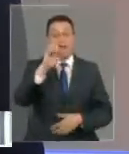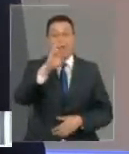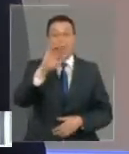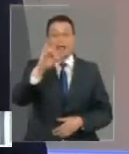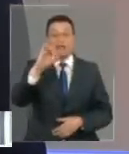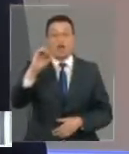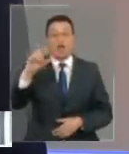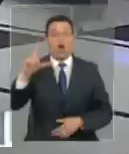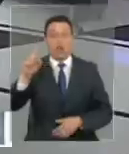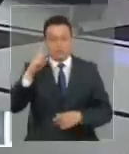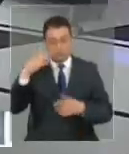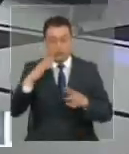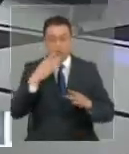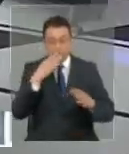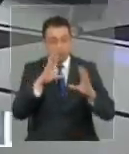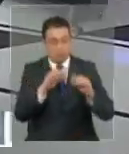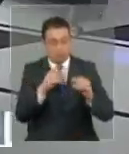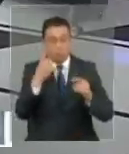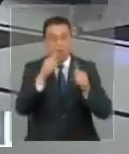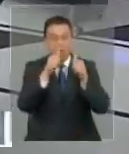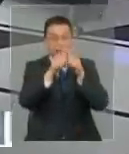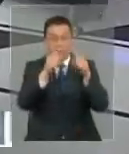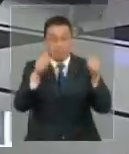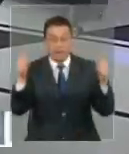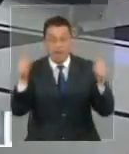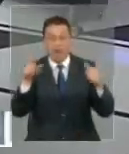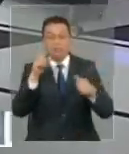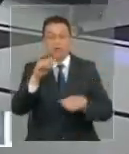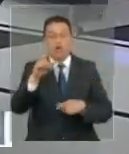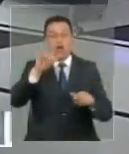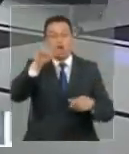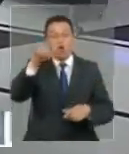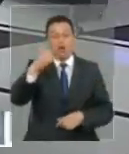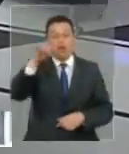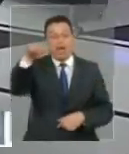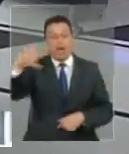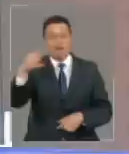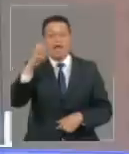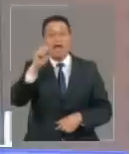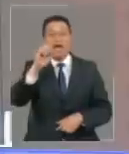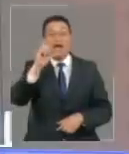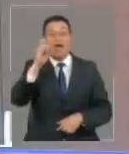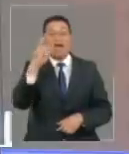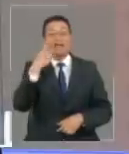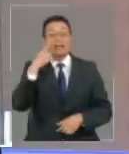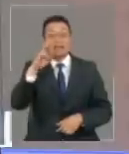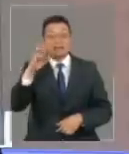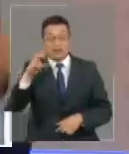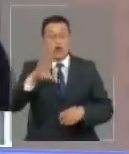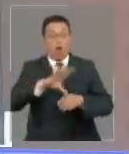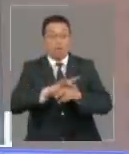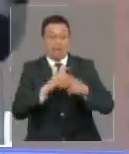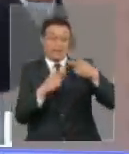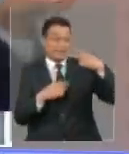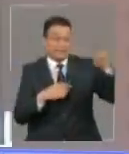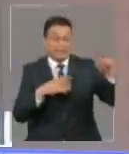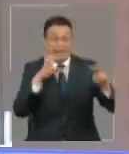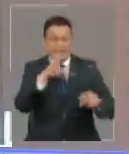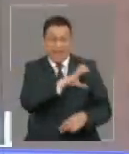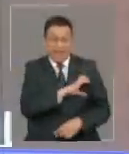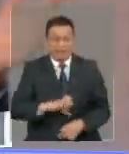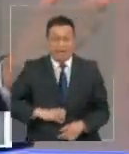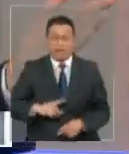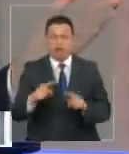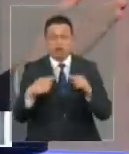hace mucho rato y hoy día está muy avanzada una campaña para que el JJ Aguirre, que es un hospital del Estado, que es de todos